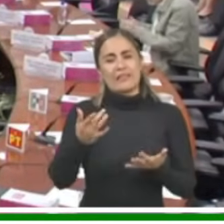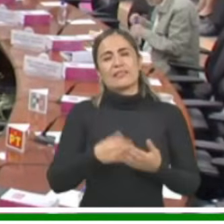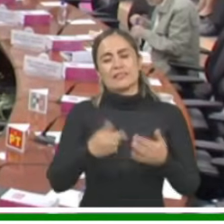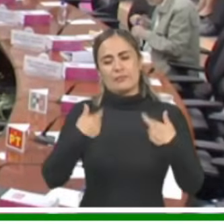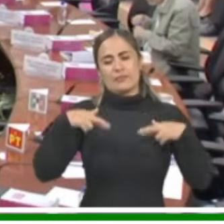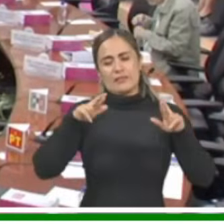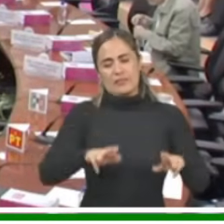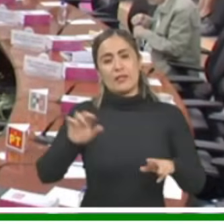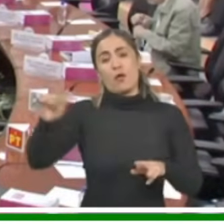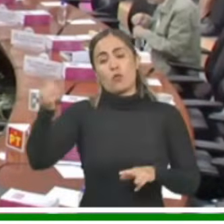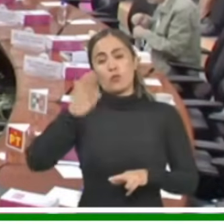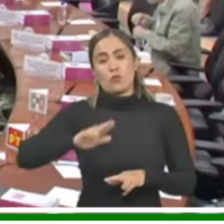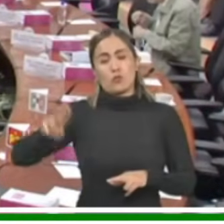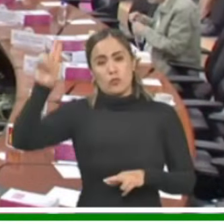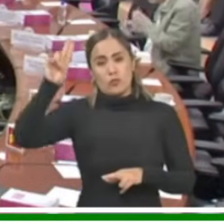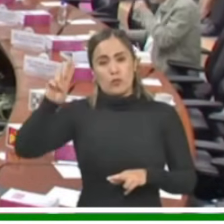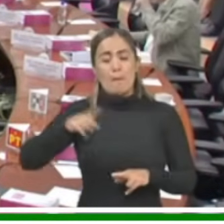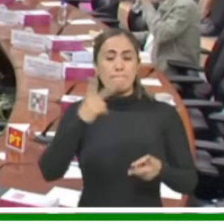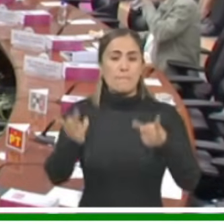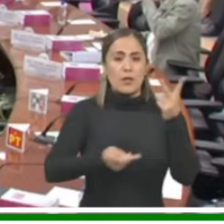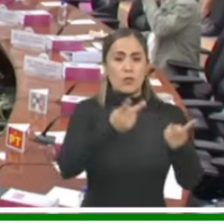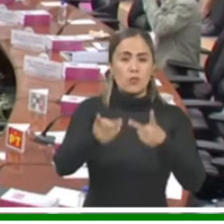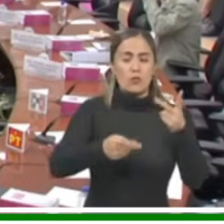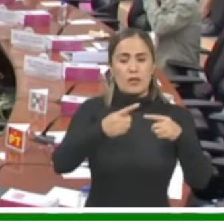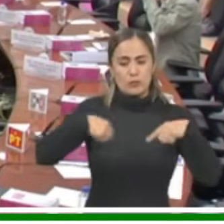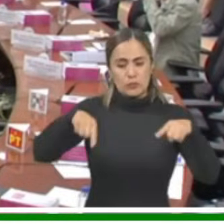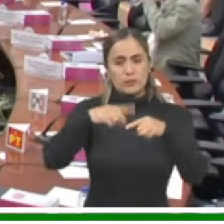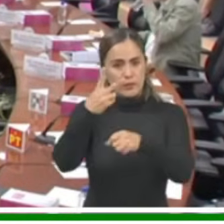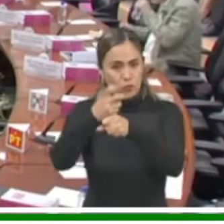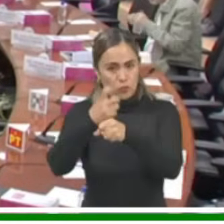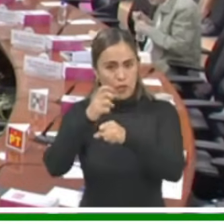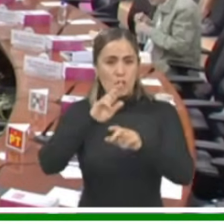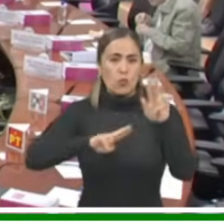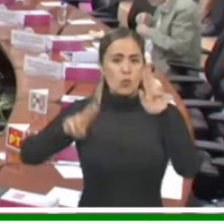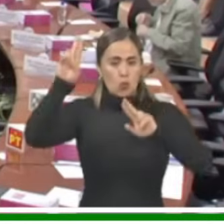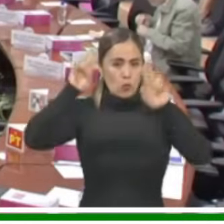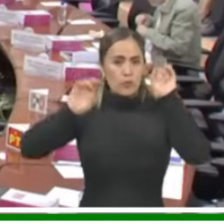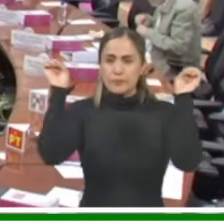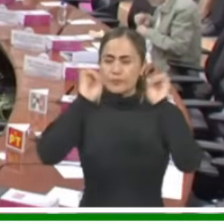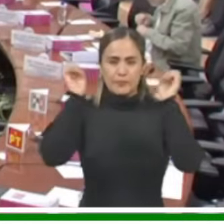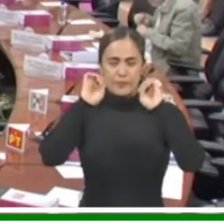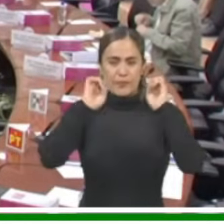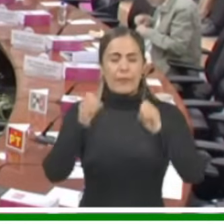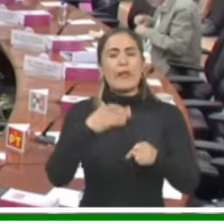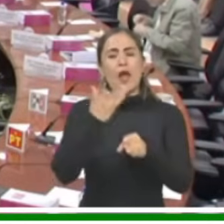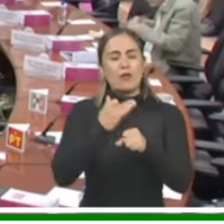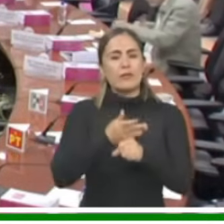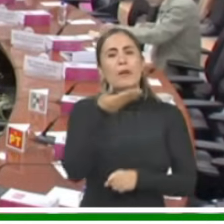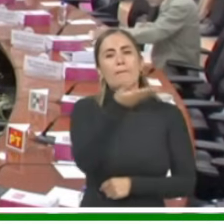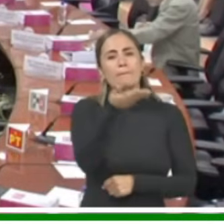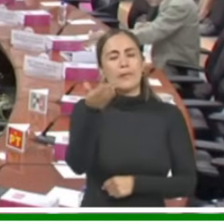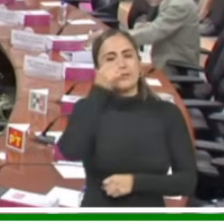más? En segunda ronda. No habiendo más intervenciones, secretaria, sométalo a la